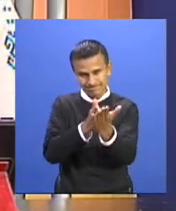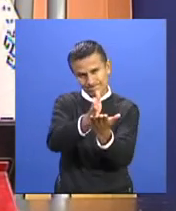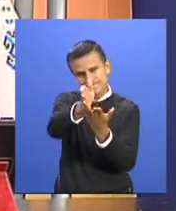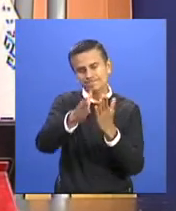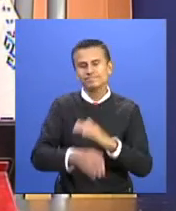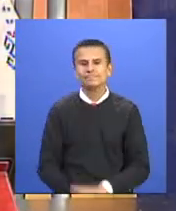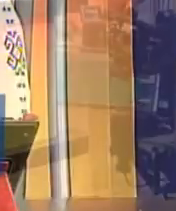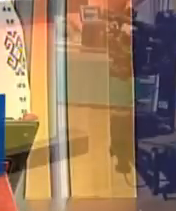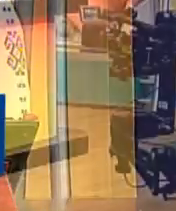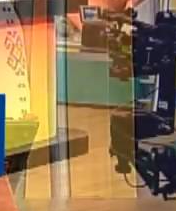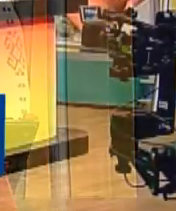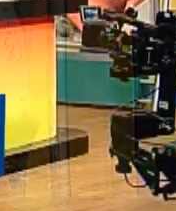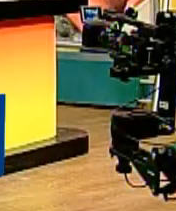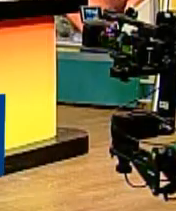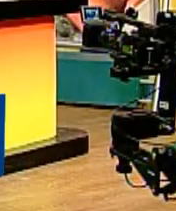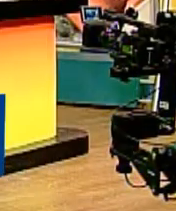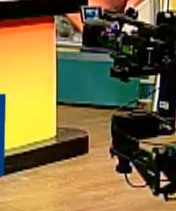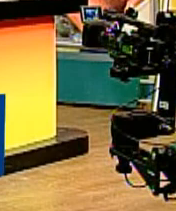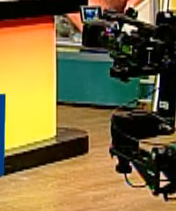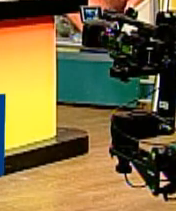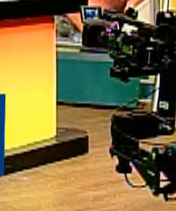comerciales, pero ya regresamos.